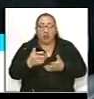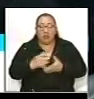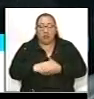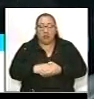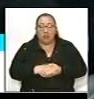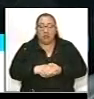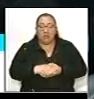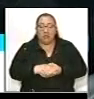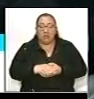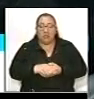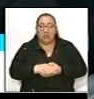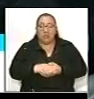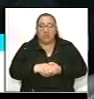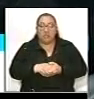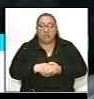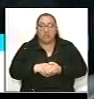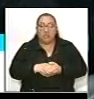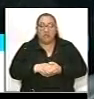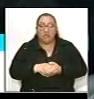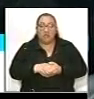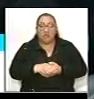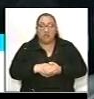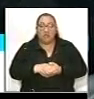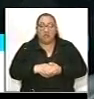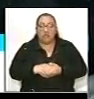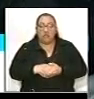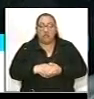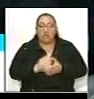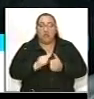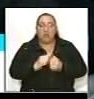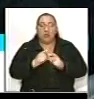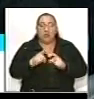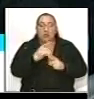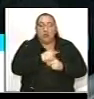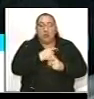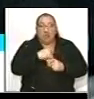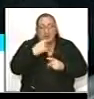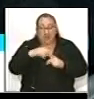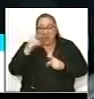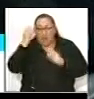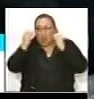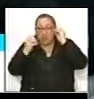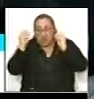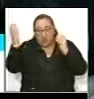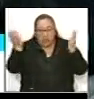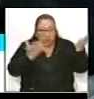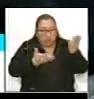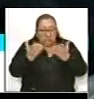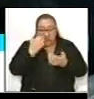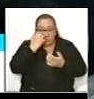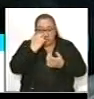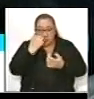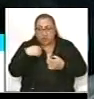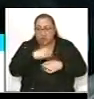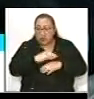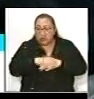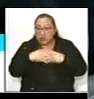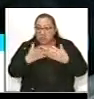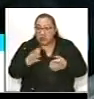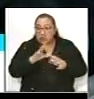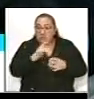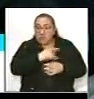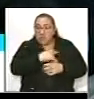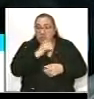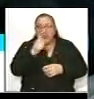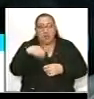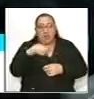Las universidades están aplicando diversos criterios al respecto. Por ejemplo, nosotros saludamos lo que hace la Universidad San